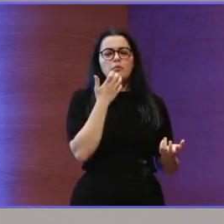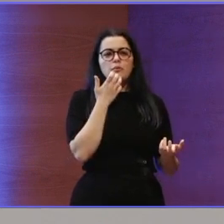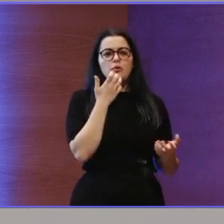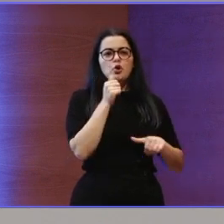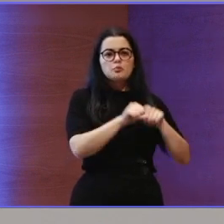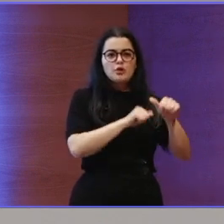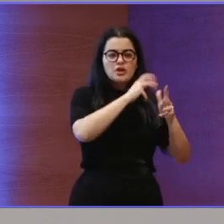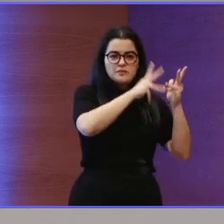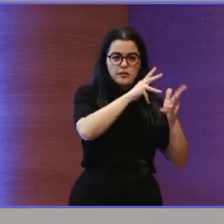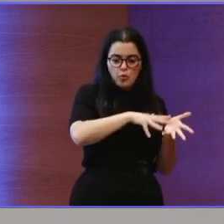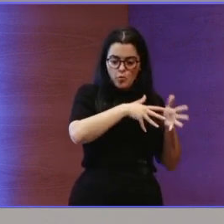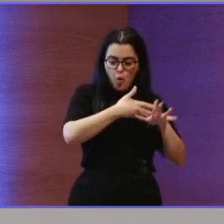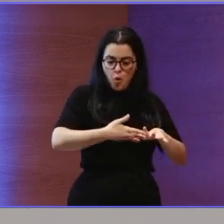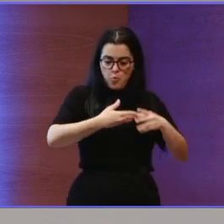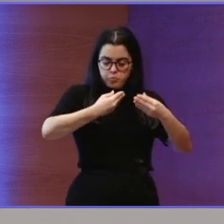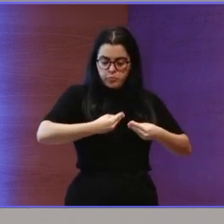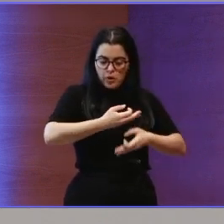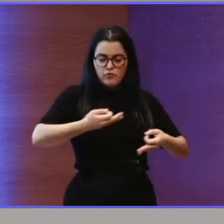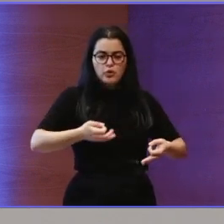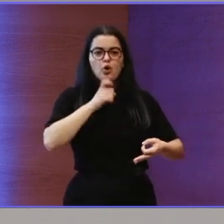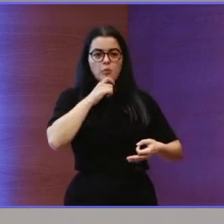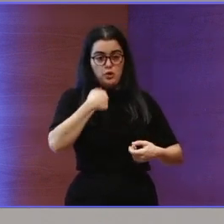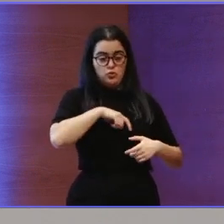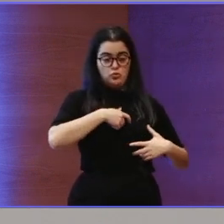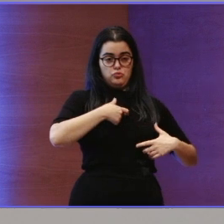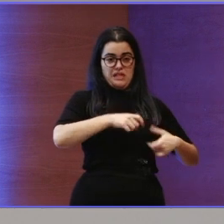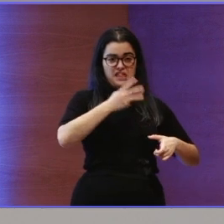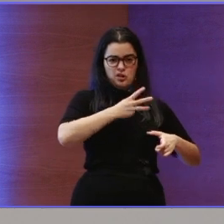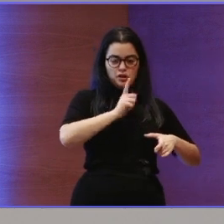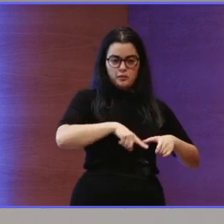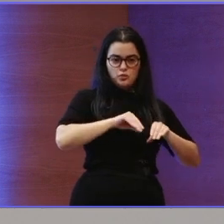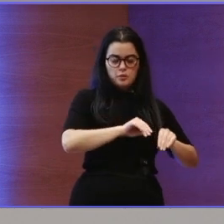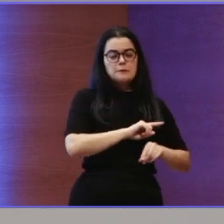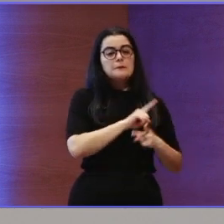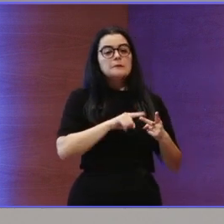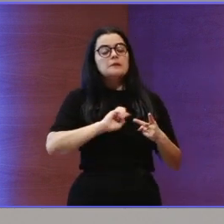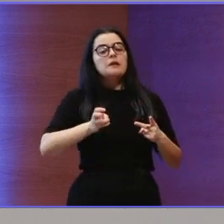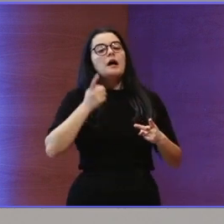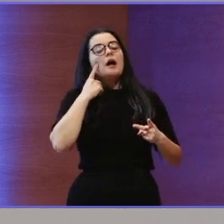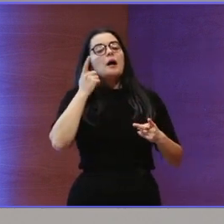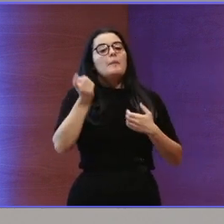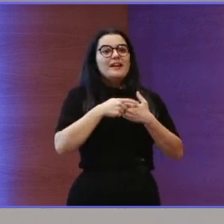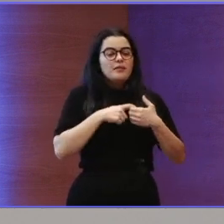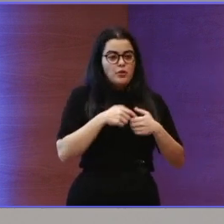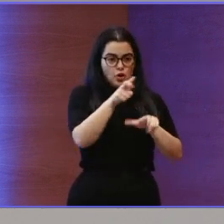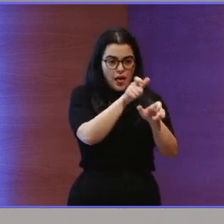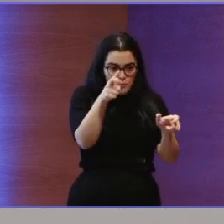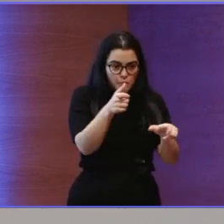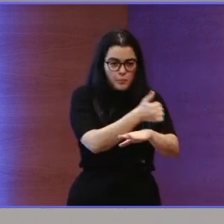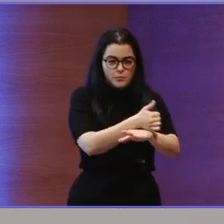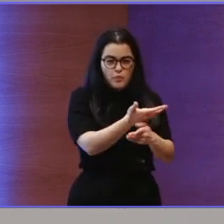procesos administrativos que también llevamos las entidades del Tercer sector otra es la participación y la cercanía de la propia población y de la